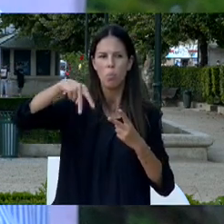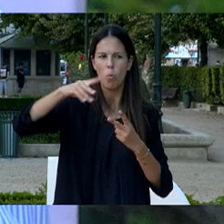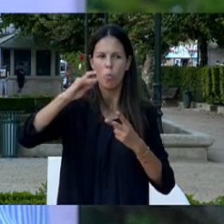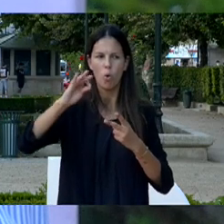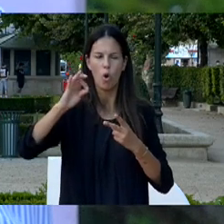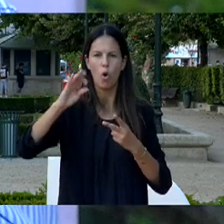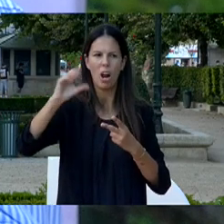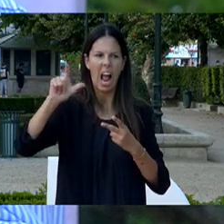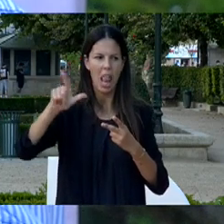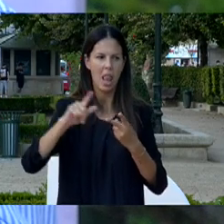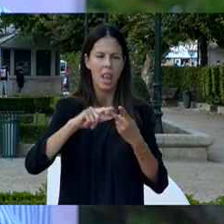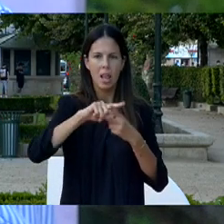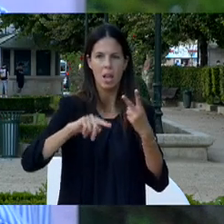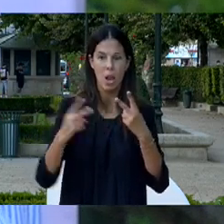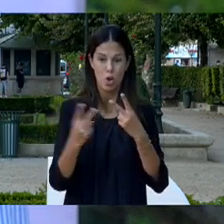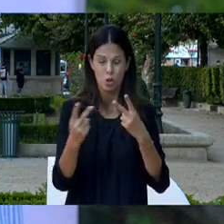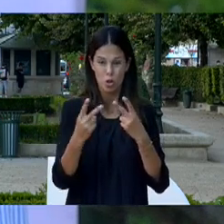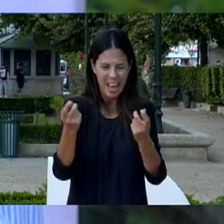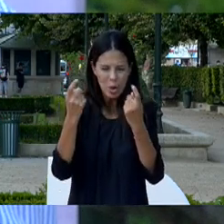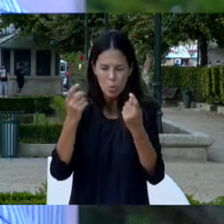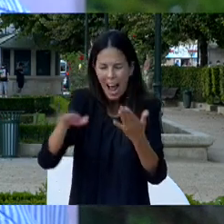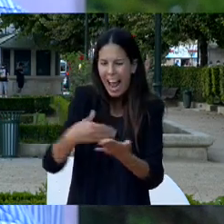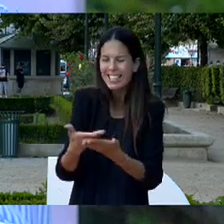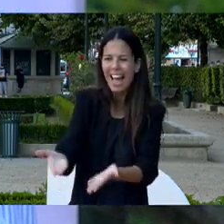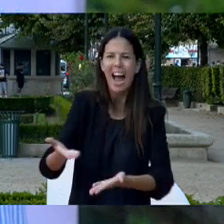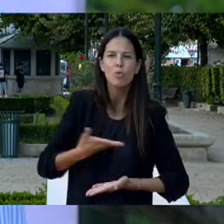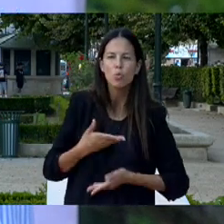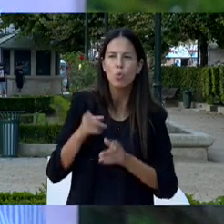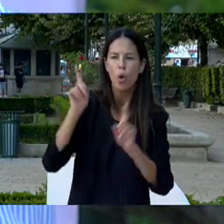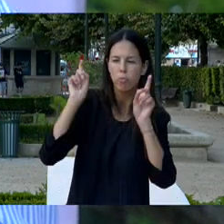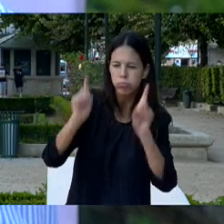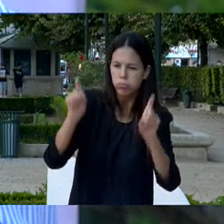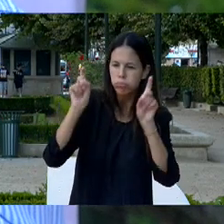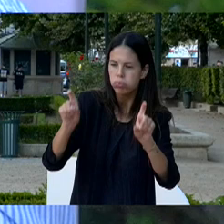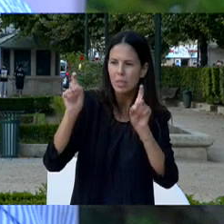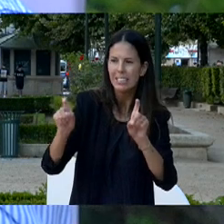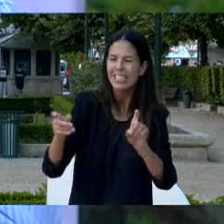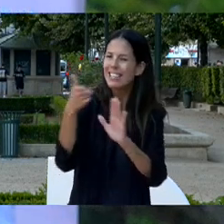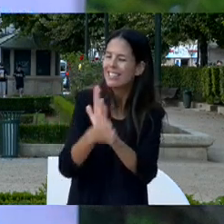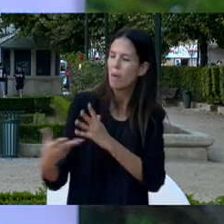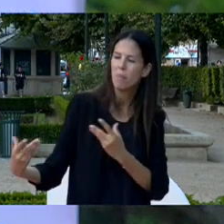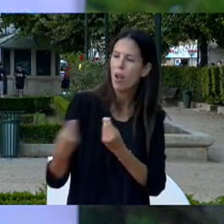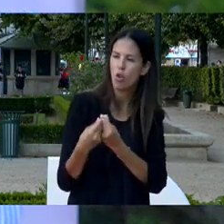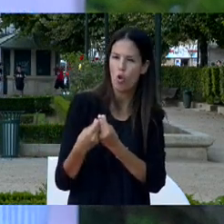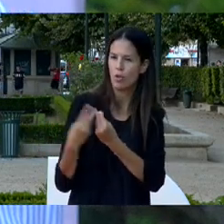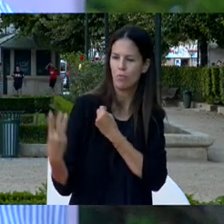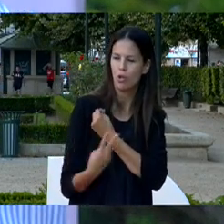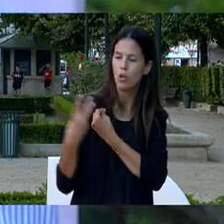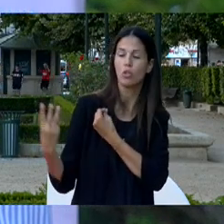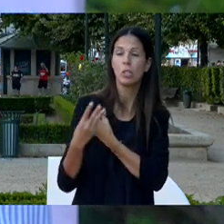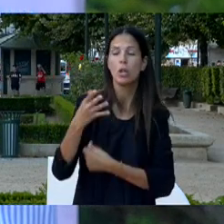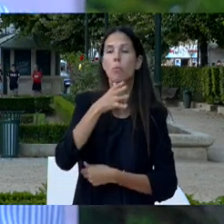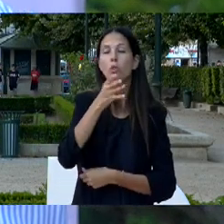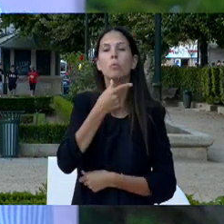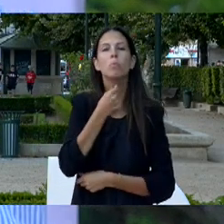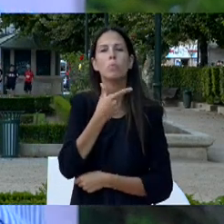Fueron los alumnos que incluso le ayudaron a dar clases, estuvieron con ella siempre arroupando. Por eso me gusta